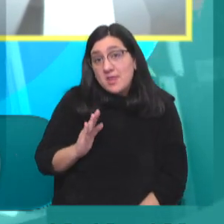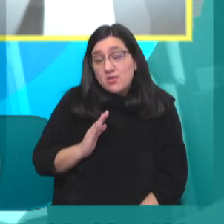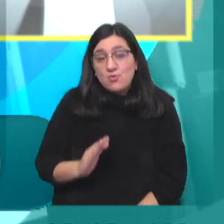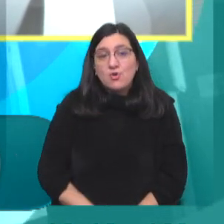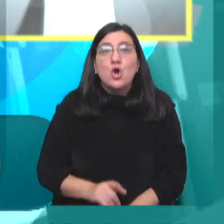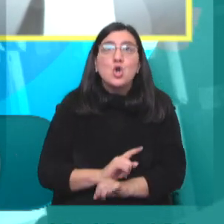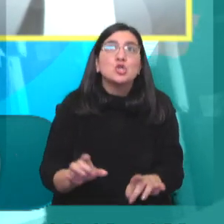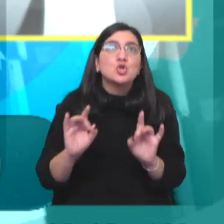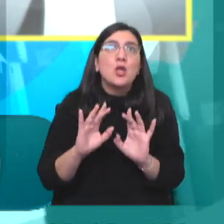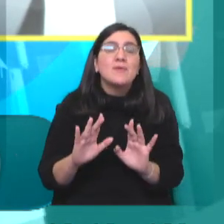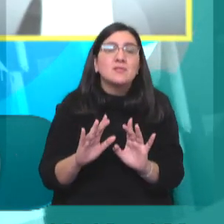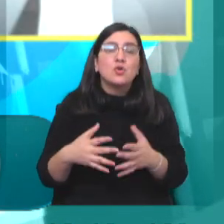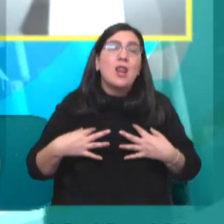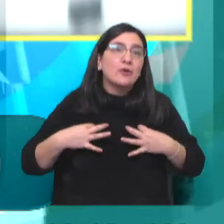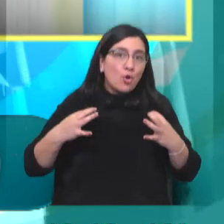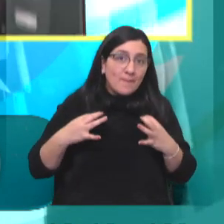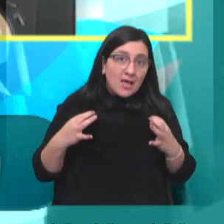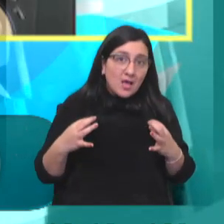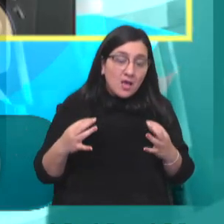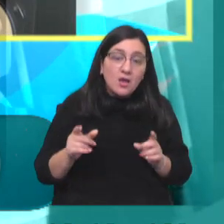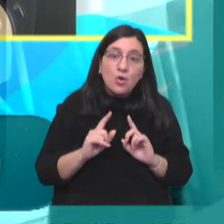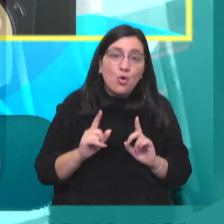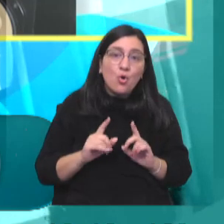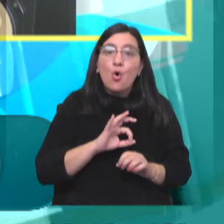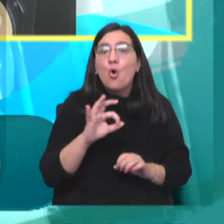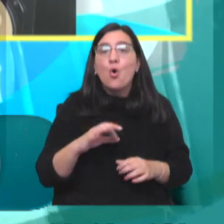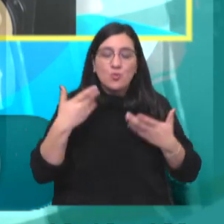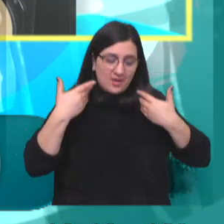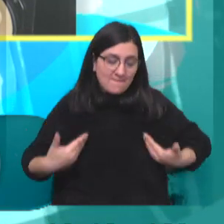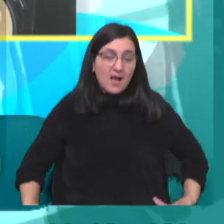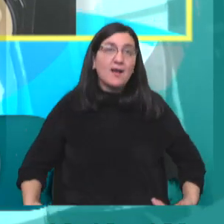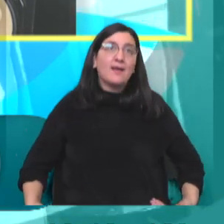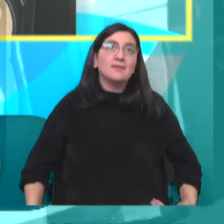con el estilo de lo que tenemos puesto o de nuestra imagen.